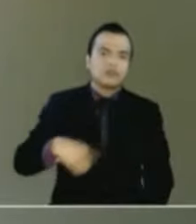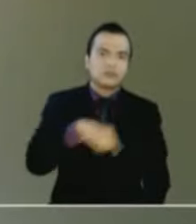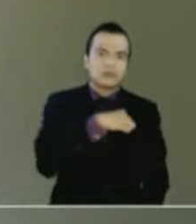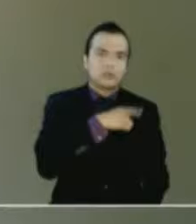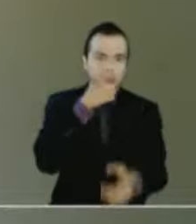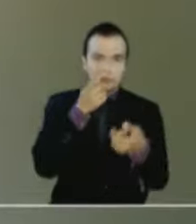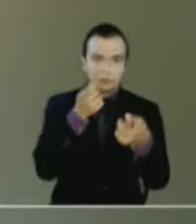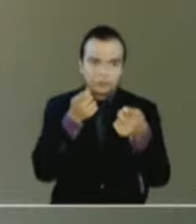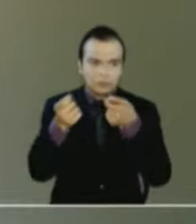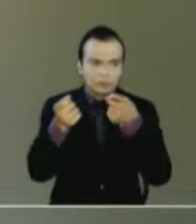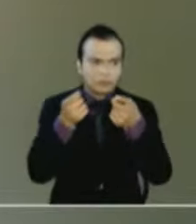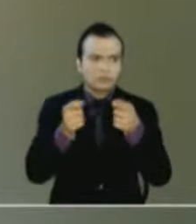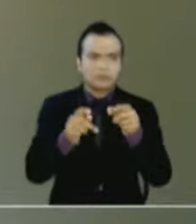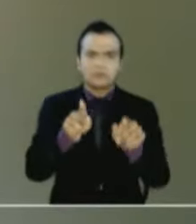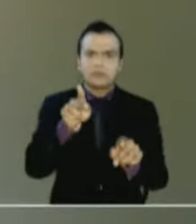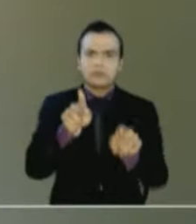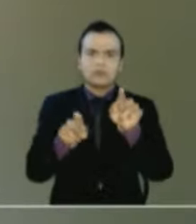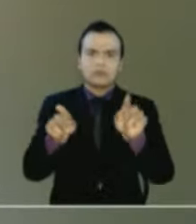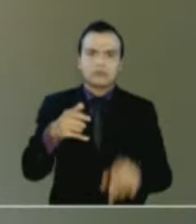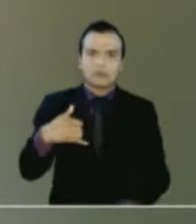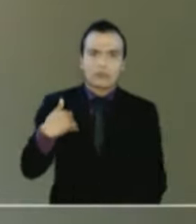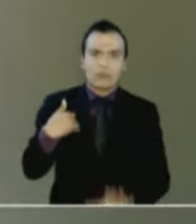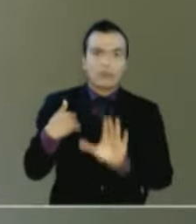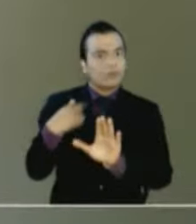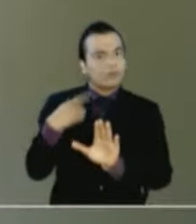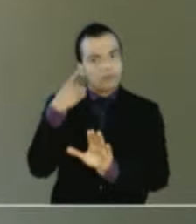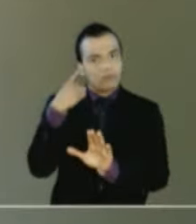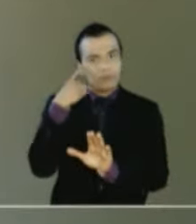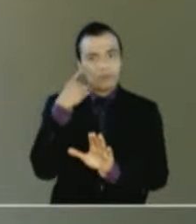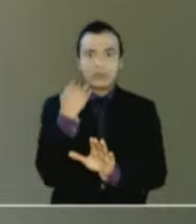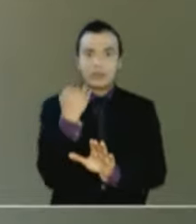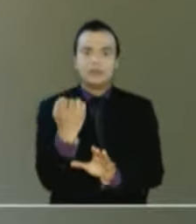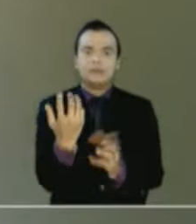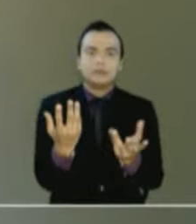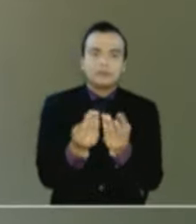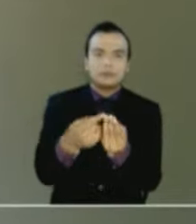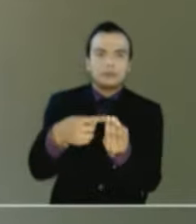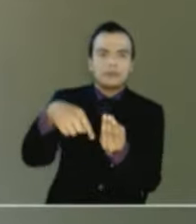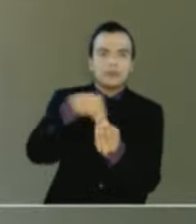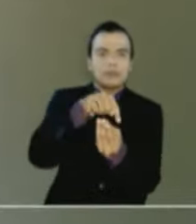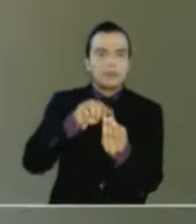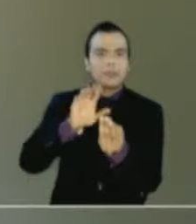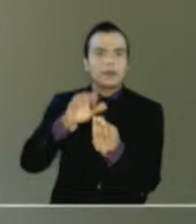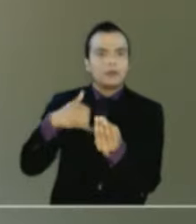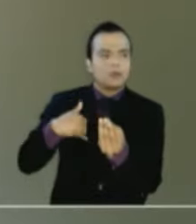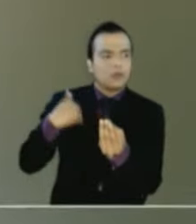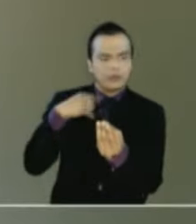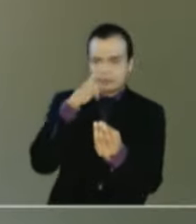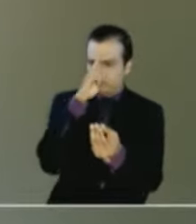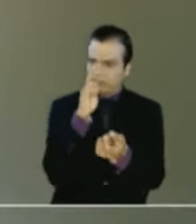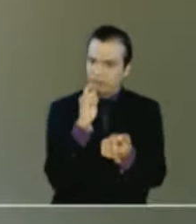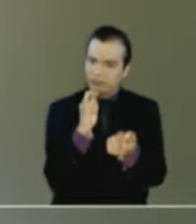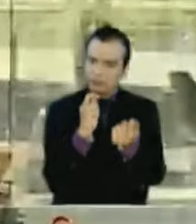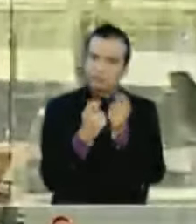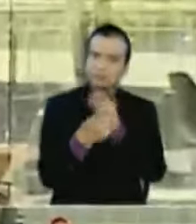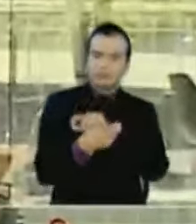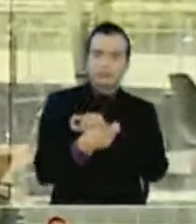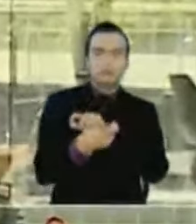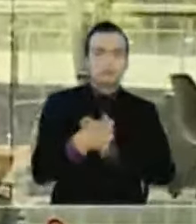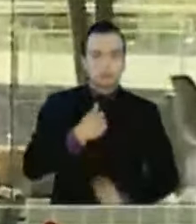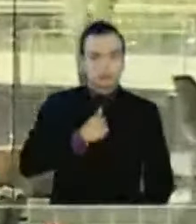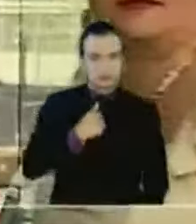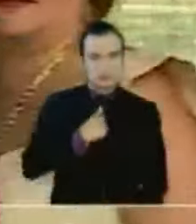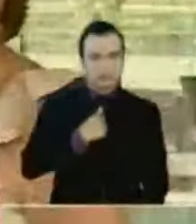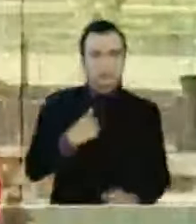que estos jóvenes puedan reorganizar su vida y redignificarse para sí, para